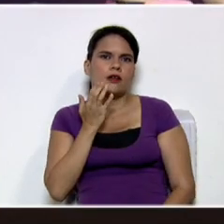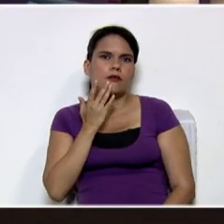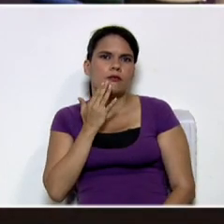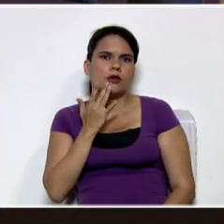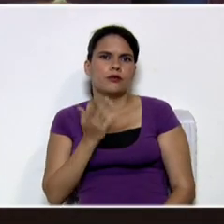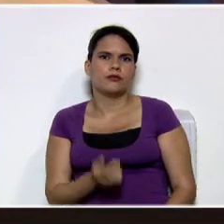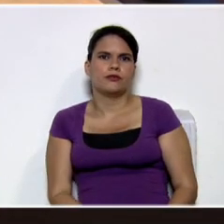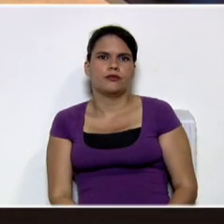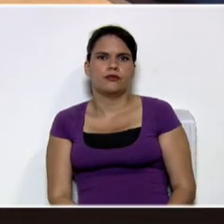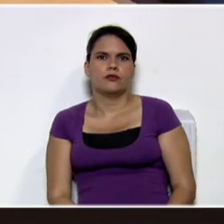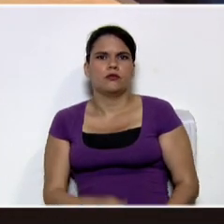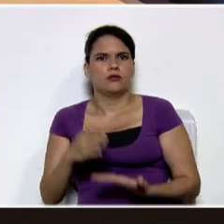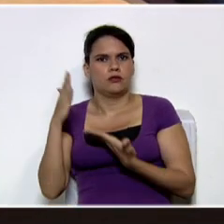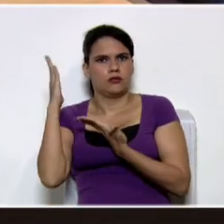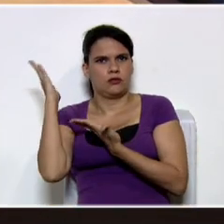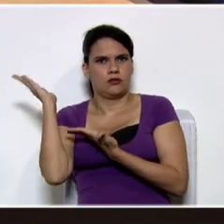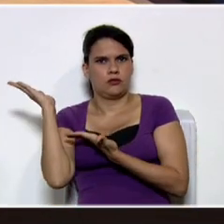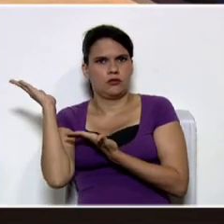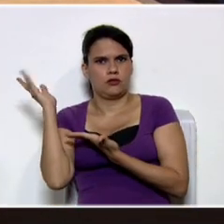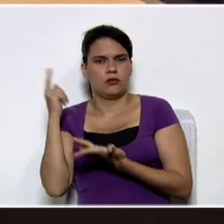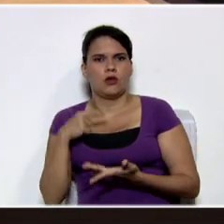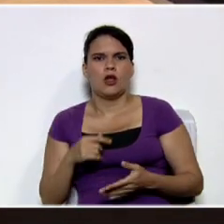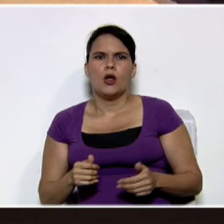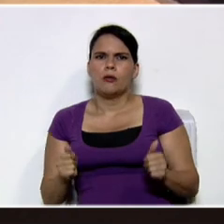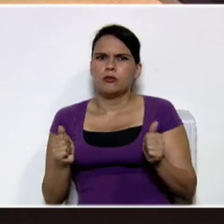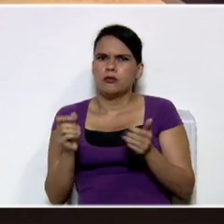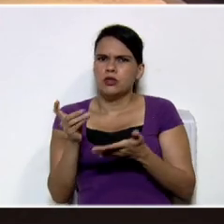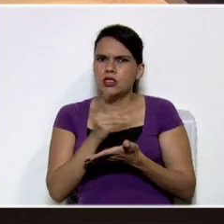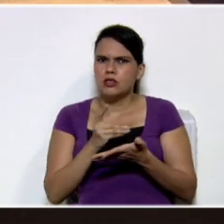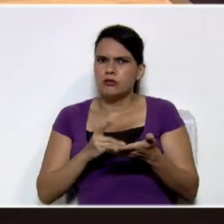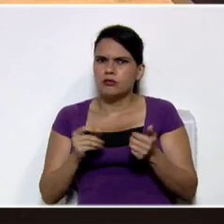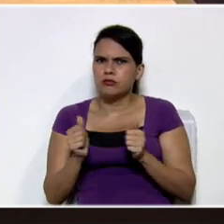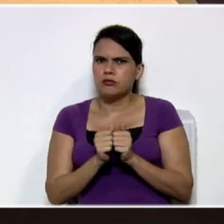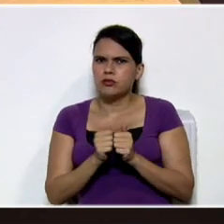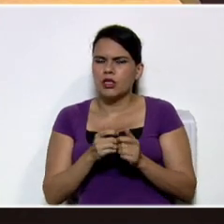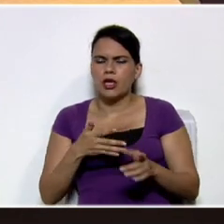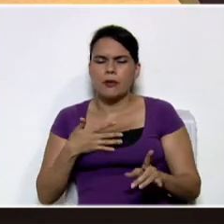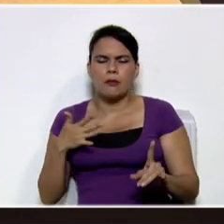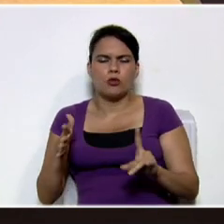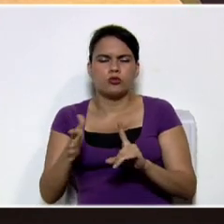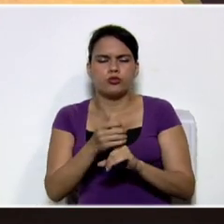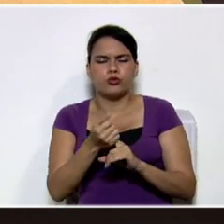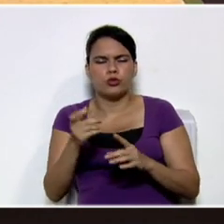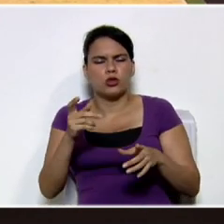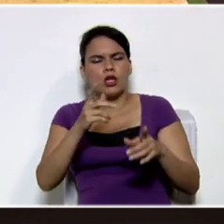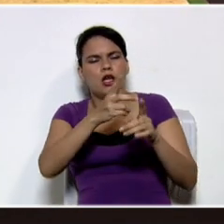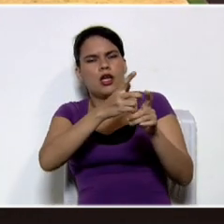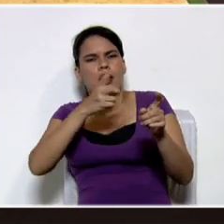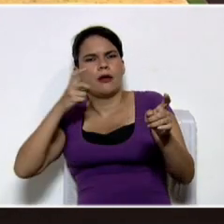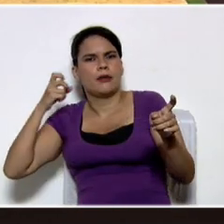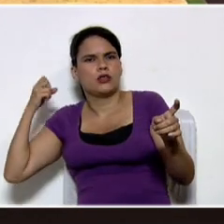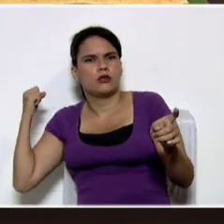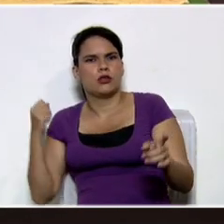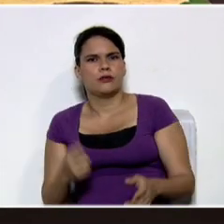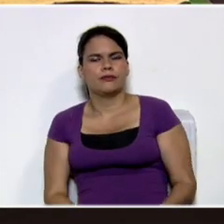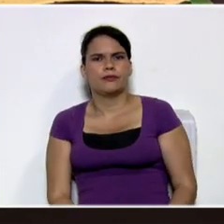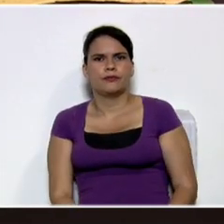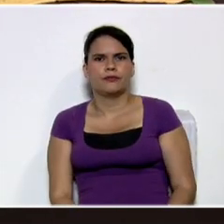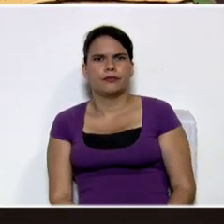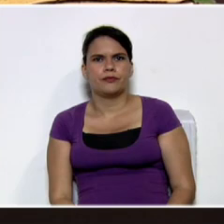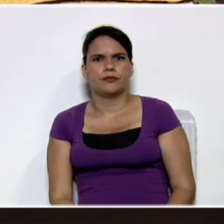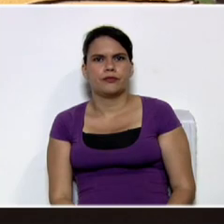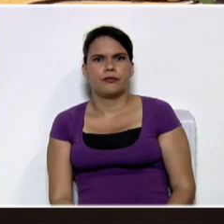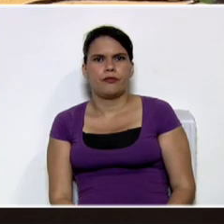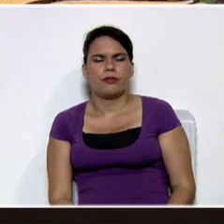aquí podemos ver algunos petroglifos que vamos a encontrar en el Amazonas, en ese cerro anteriormente mencionado. Dentro de